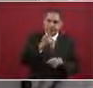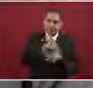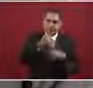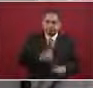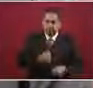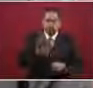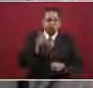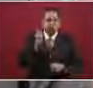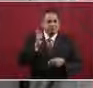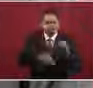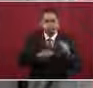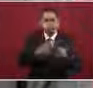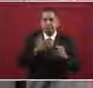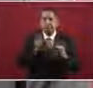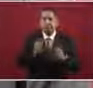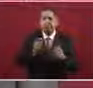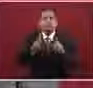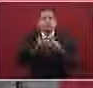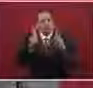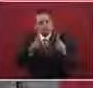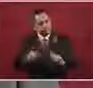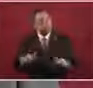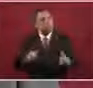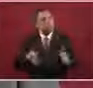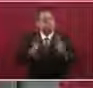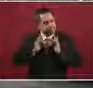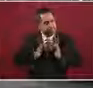En que haya paz y que haya tranquilidad.